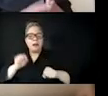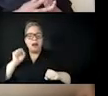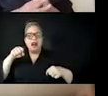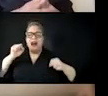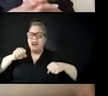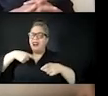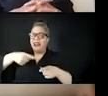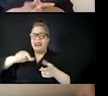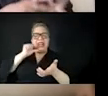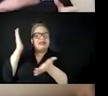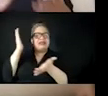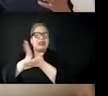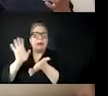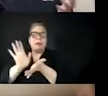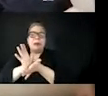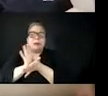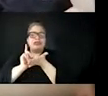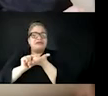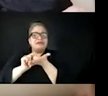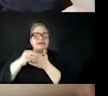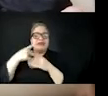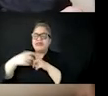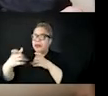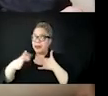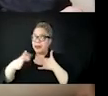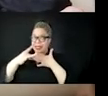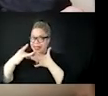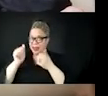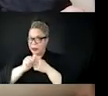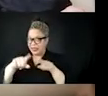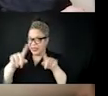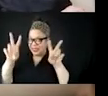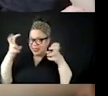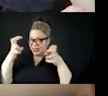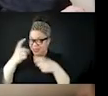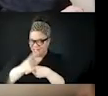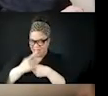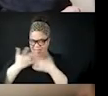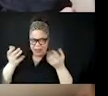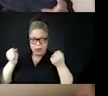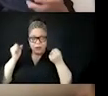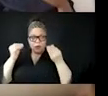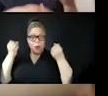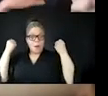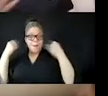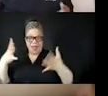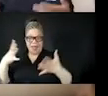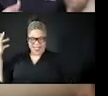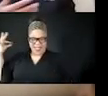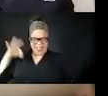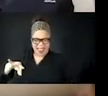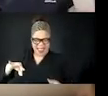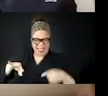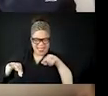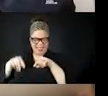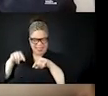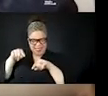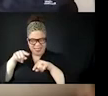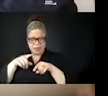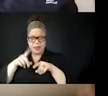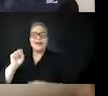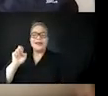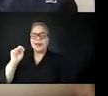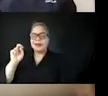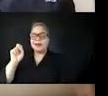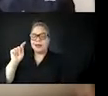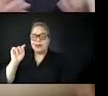periódicos de seguir con esa línea narrativa entonces llamar a una parte importante